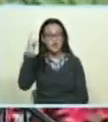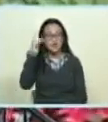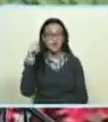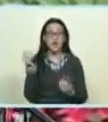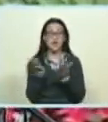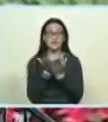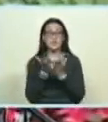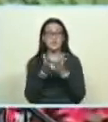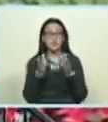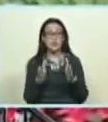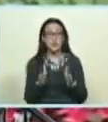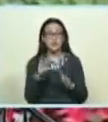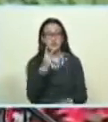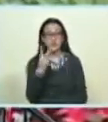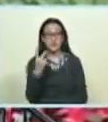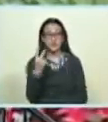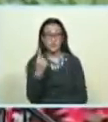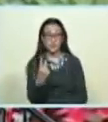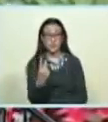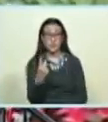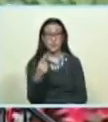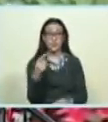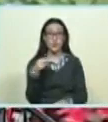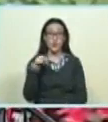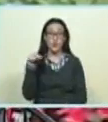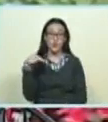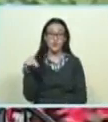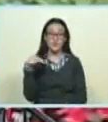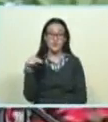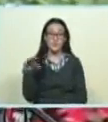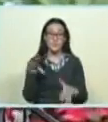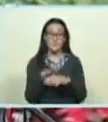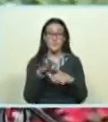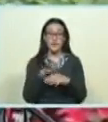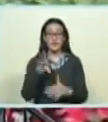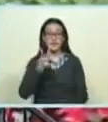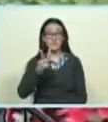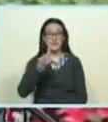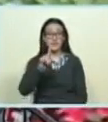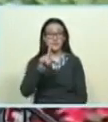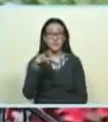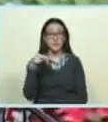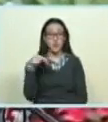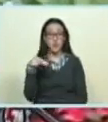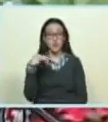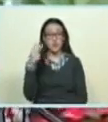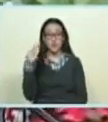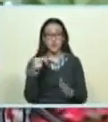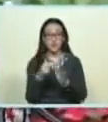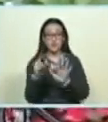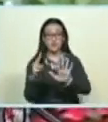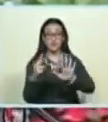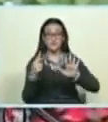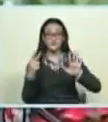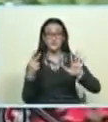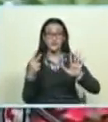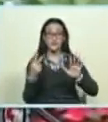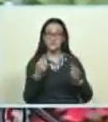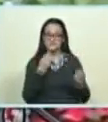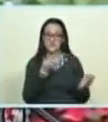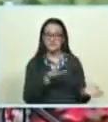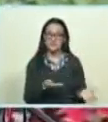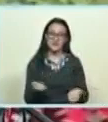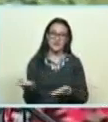estudiantes, 21 de noviembre. Martes 21 de noviembre de 2017, bienvenido.